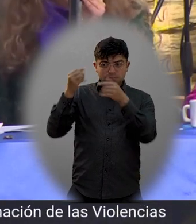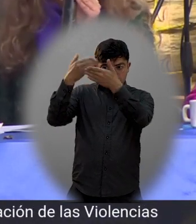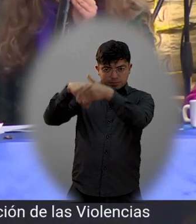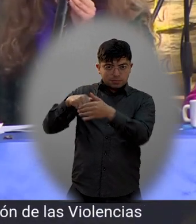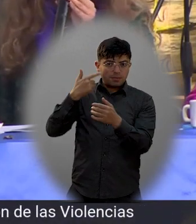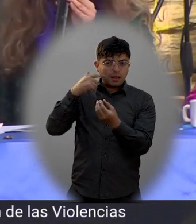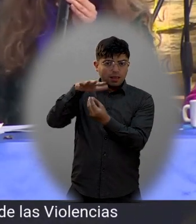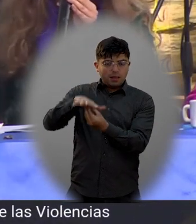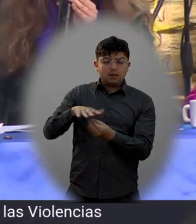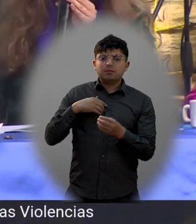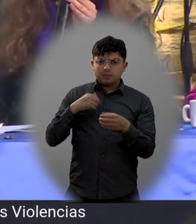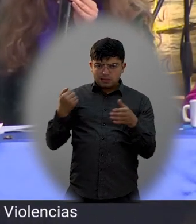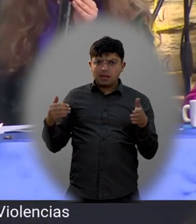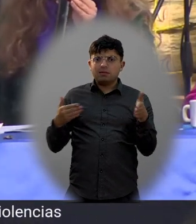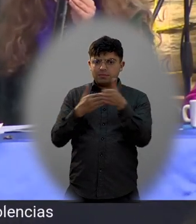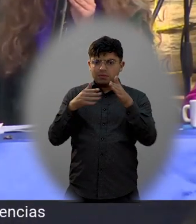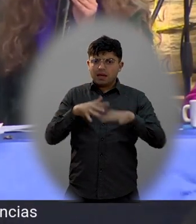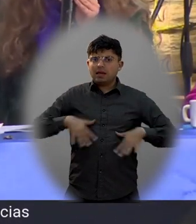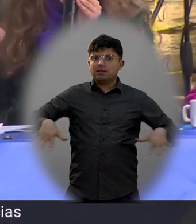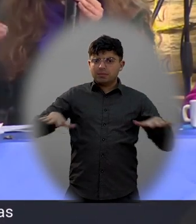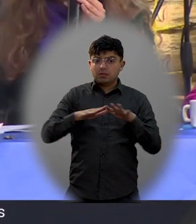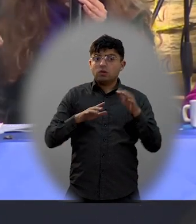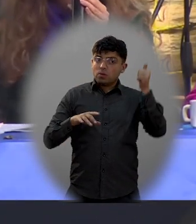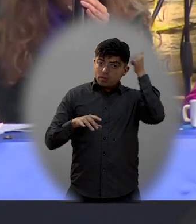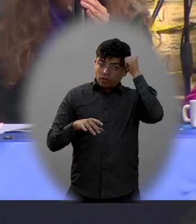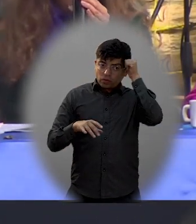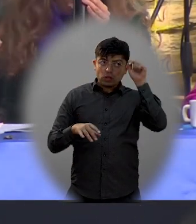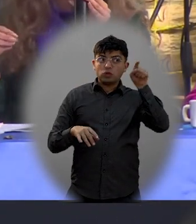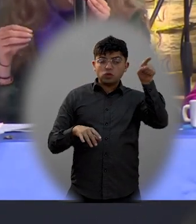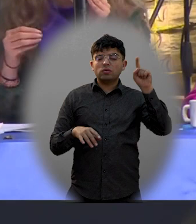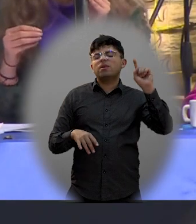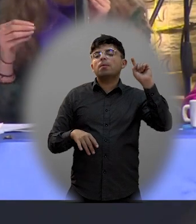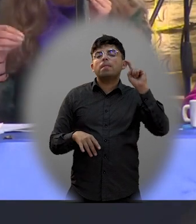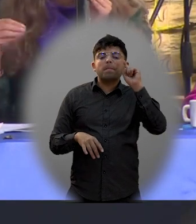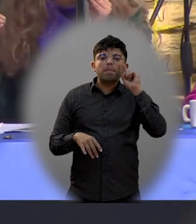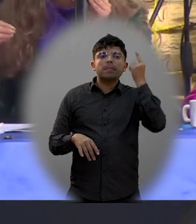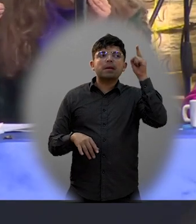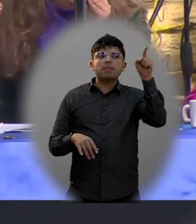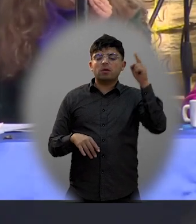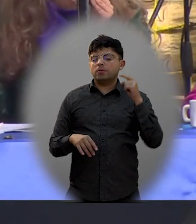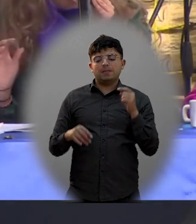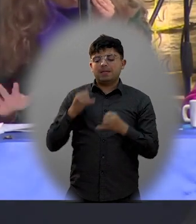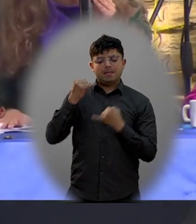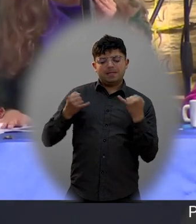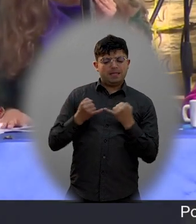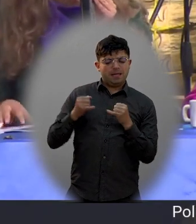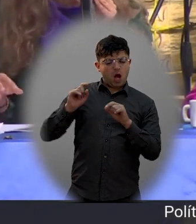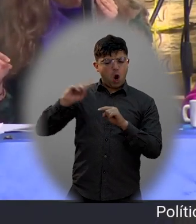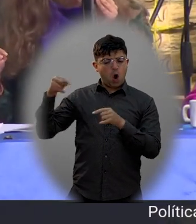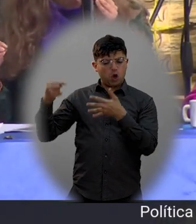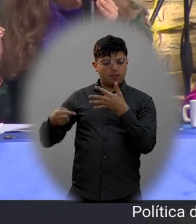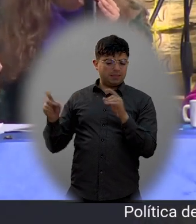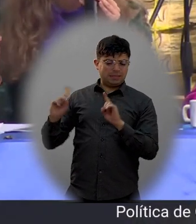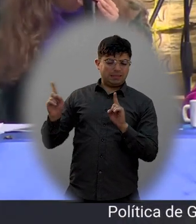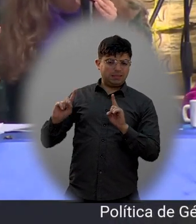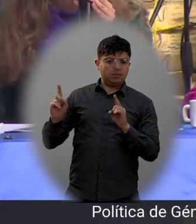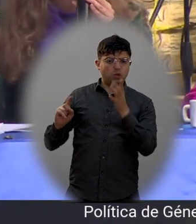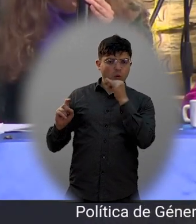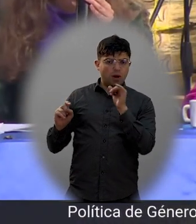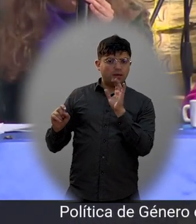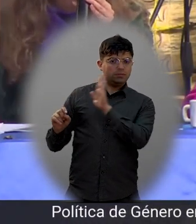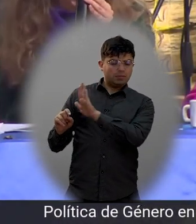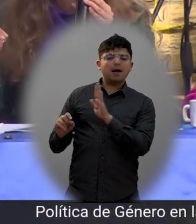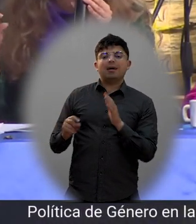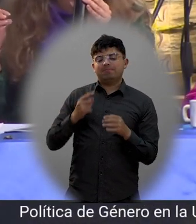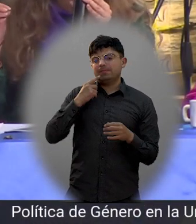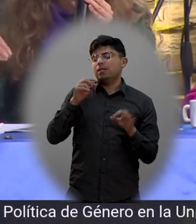los espacios que hemos hablado. Llegan las denuncias de que los profes son los primeros que niegan la identidad. Entonces siento que es